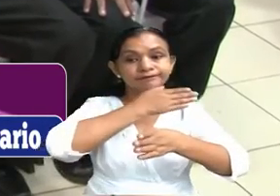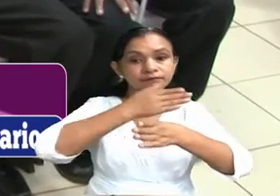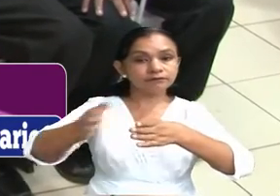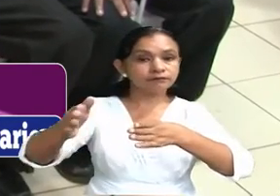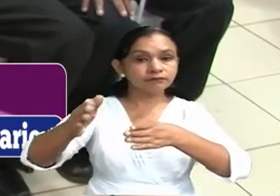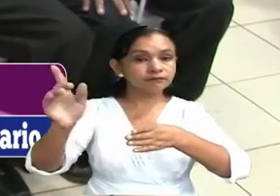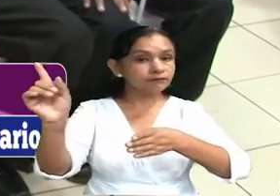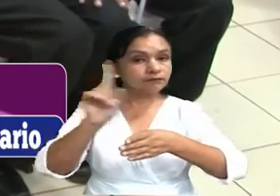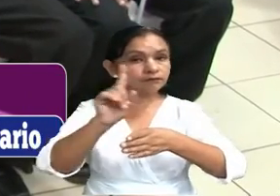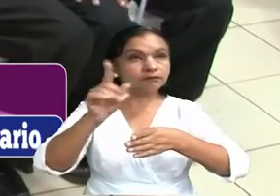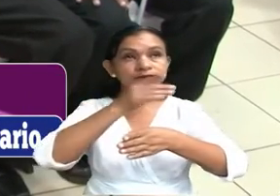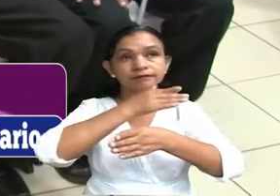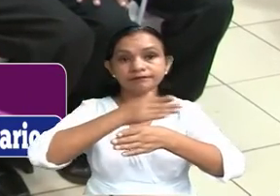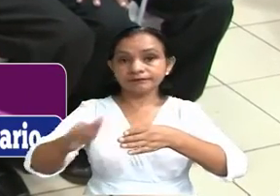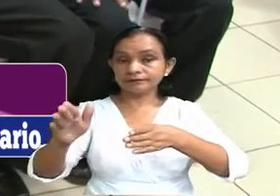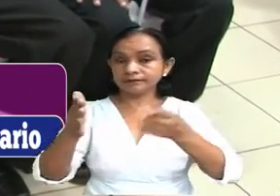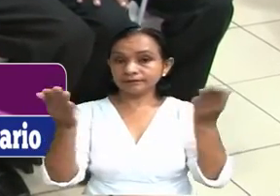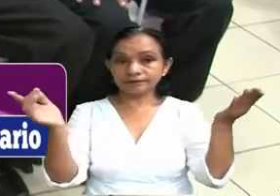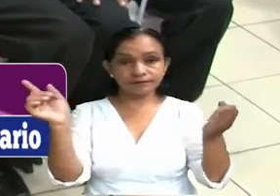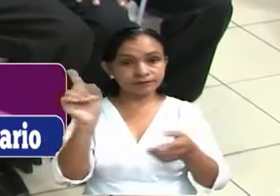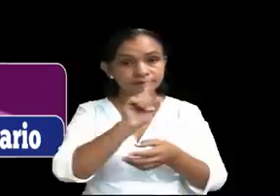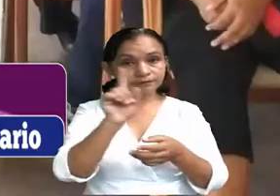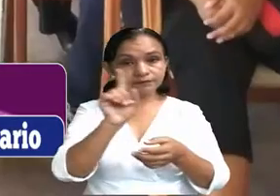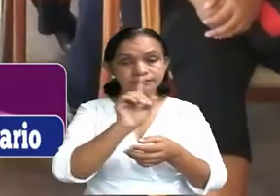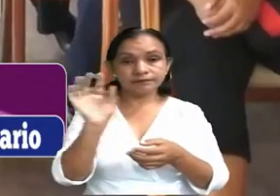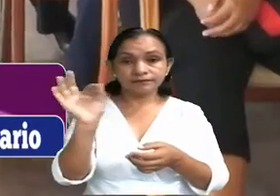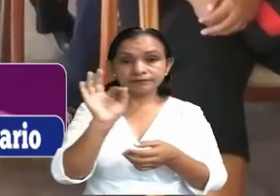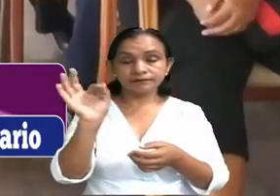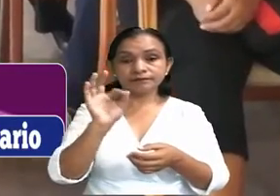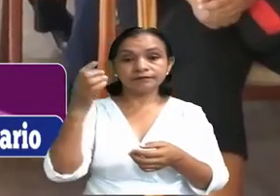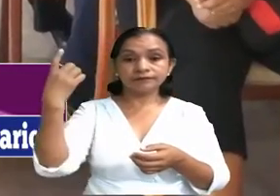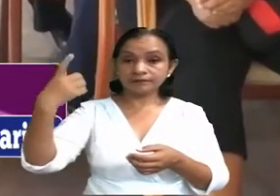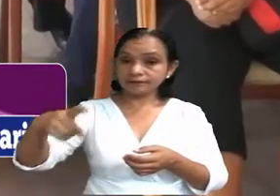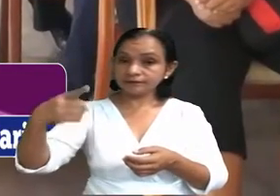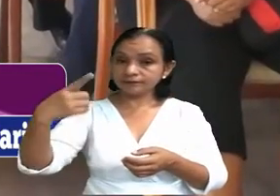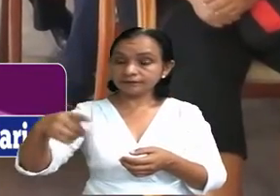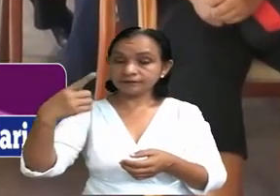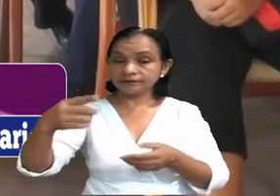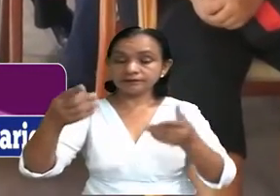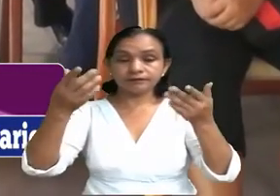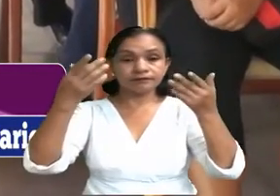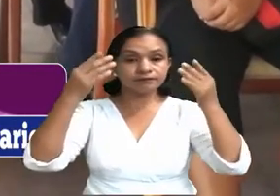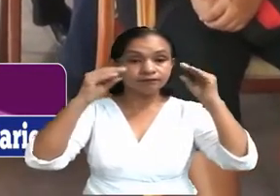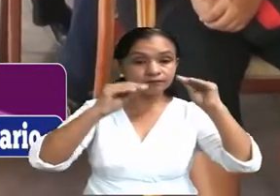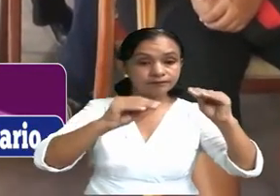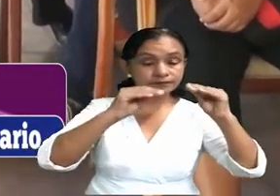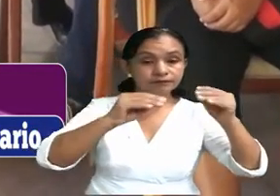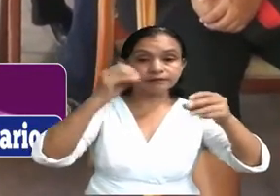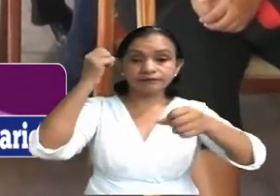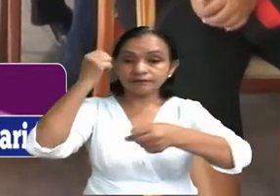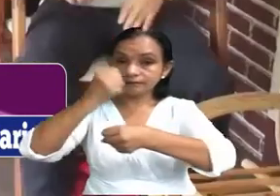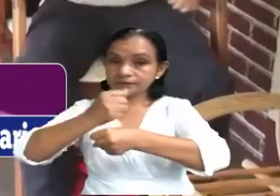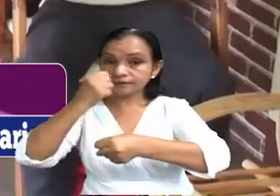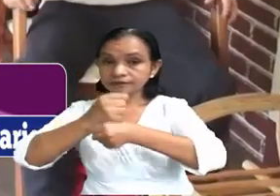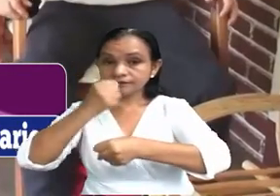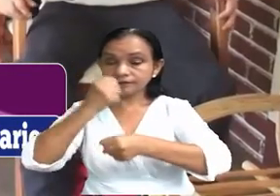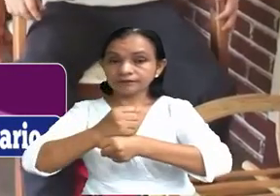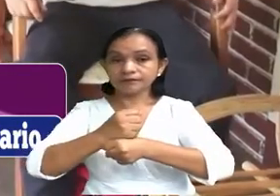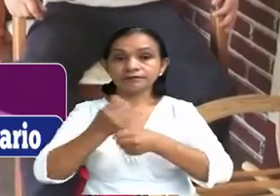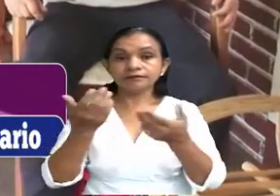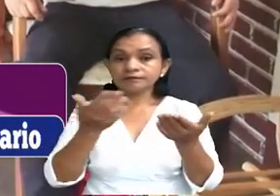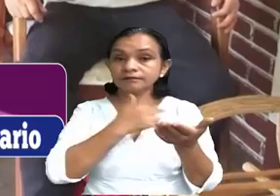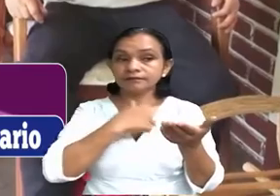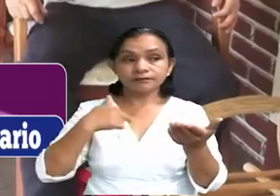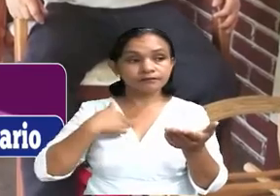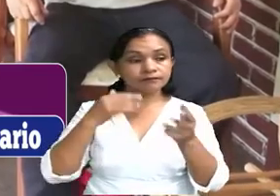como última prioridad en las medidas de derecho, como la educación, el trabajo, porque pasa eso, que en